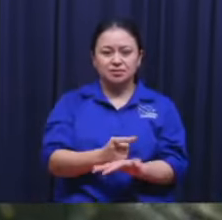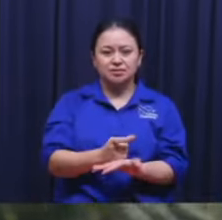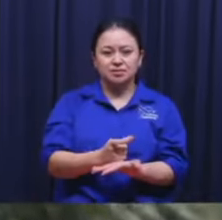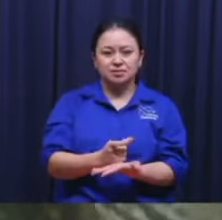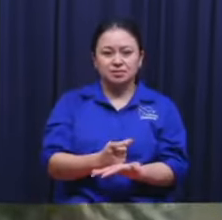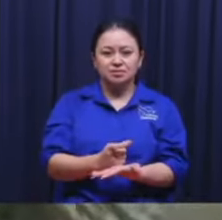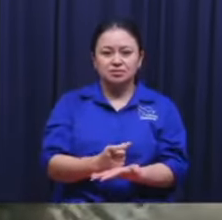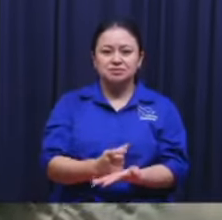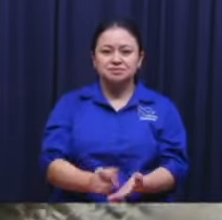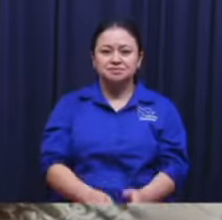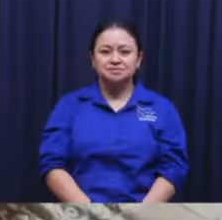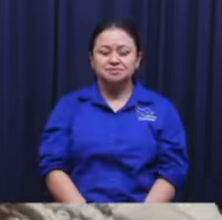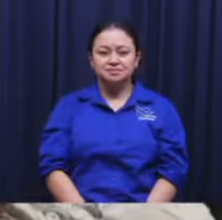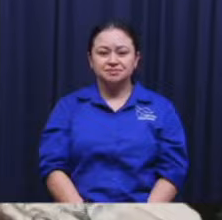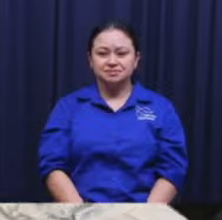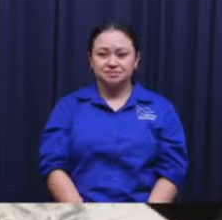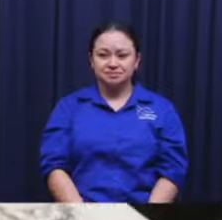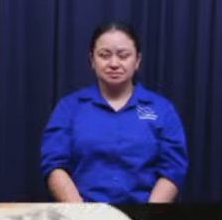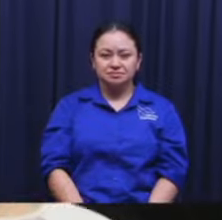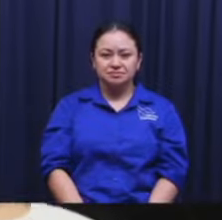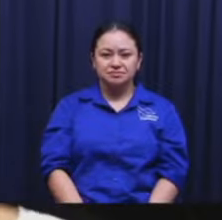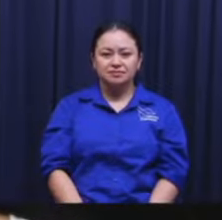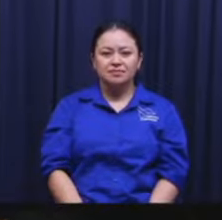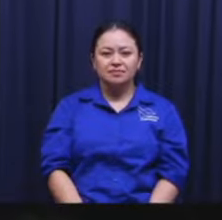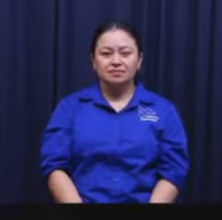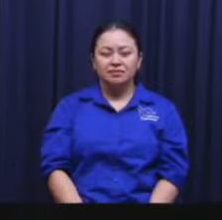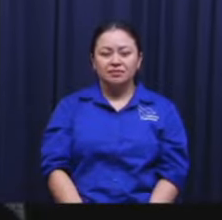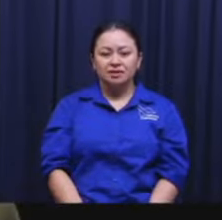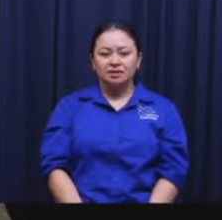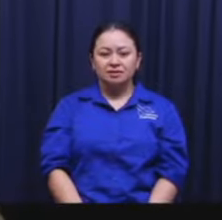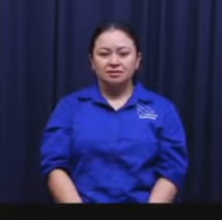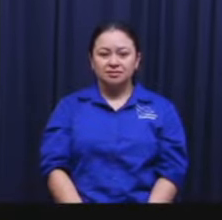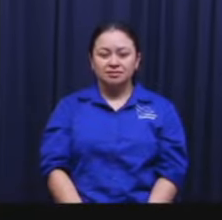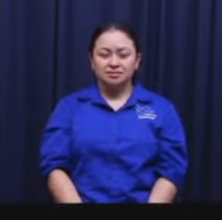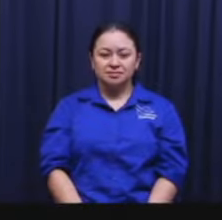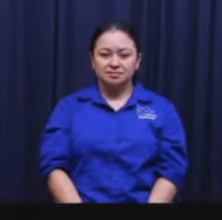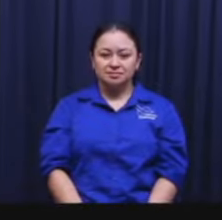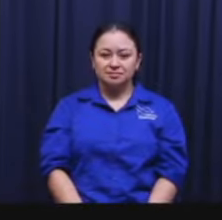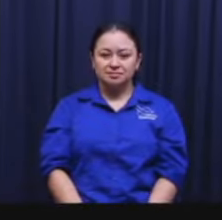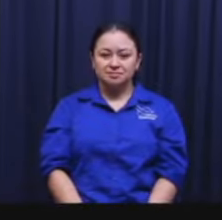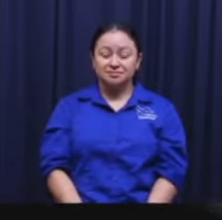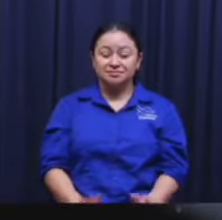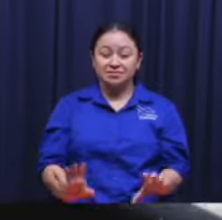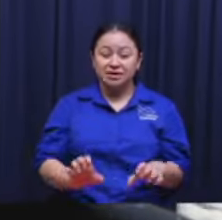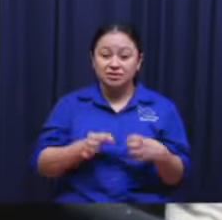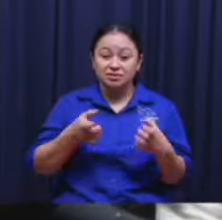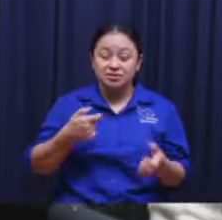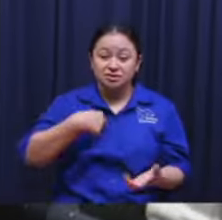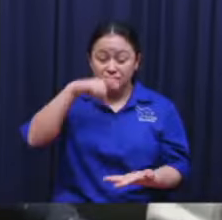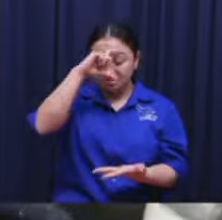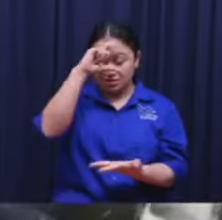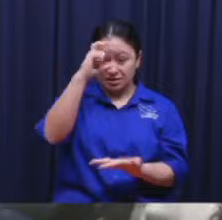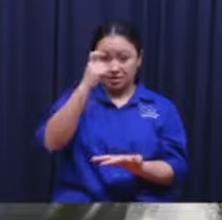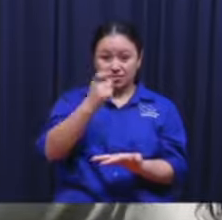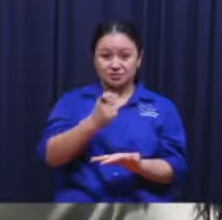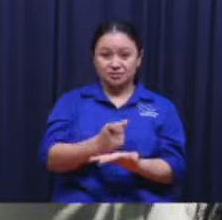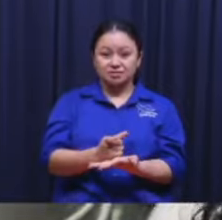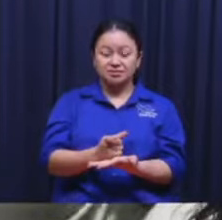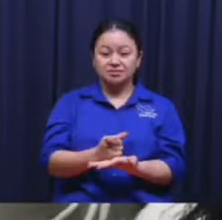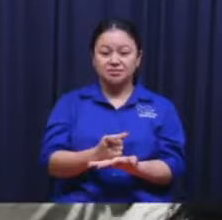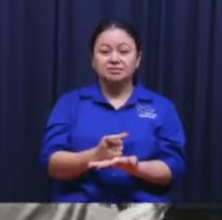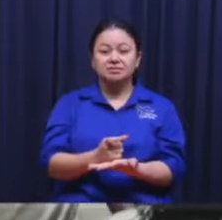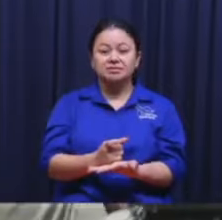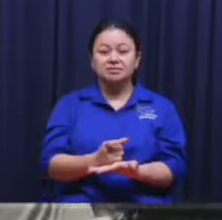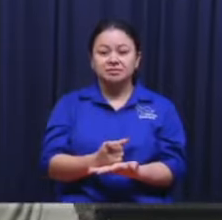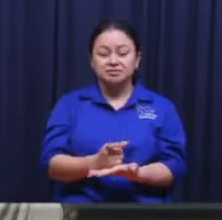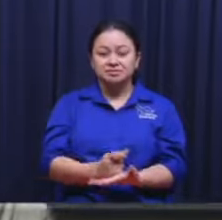tal. Pero mire cómo se referían a él, ¿no? ¿Y de quién están hablando? Entonces, yo creo que